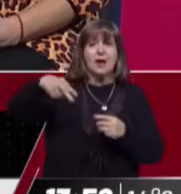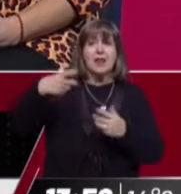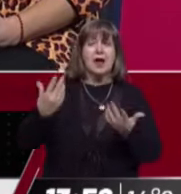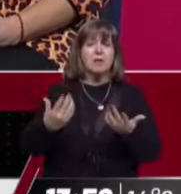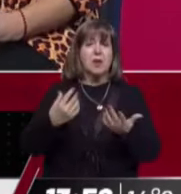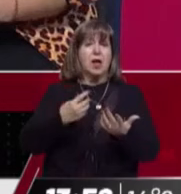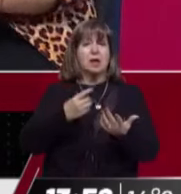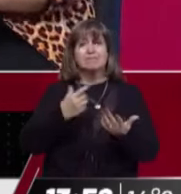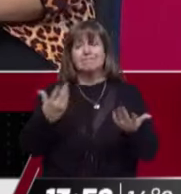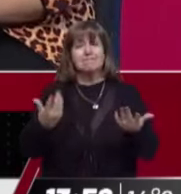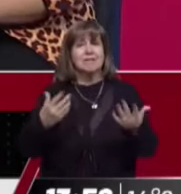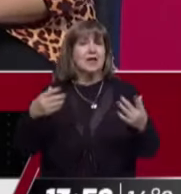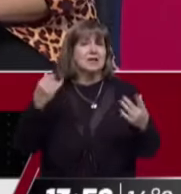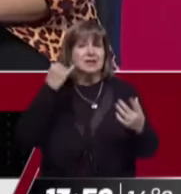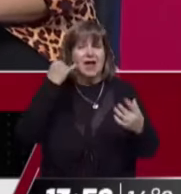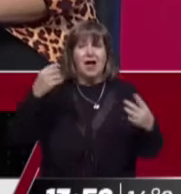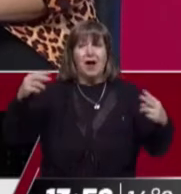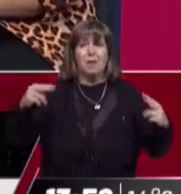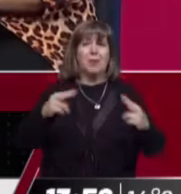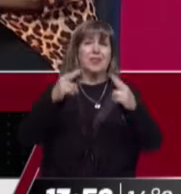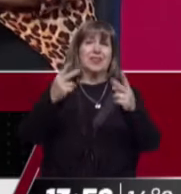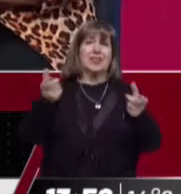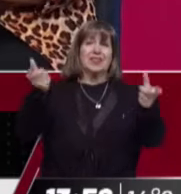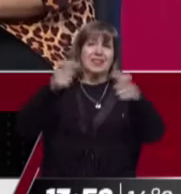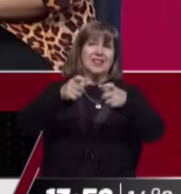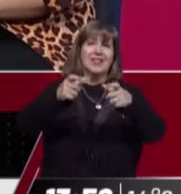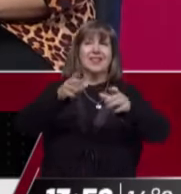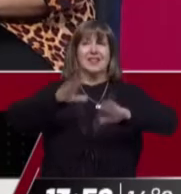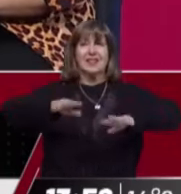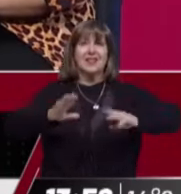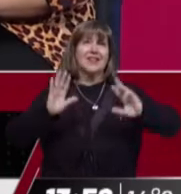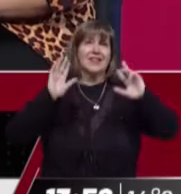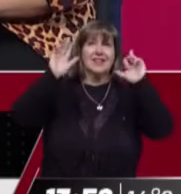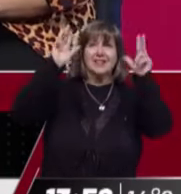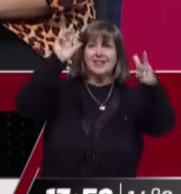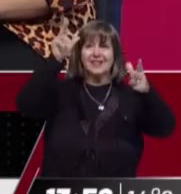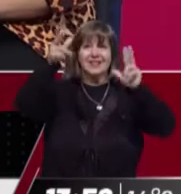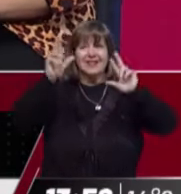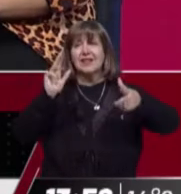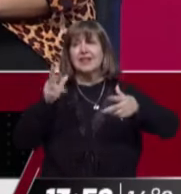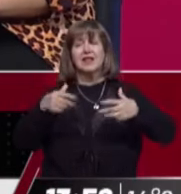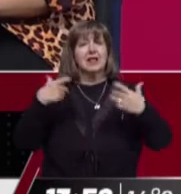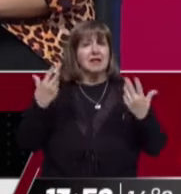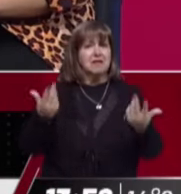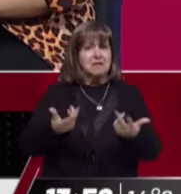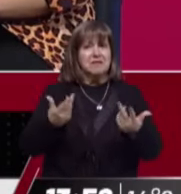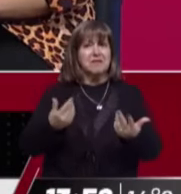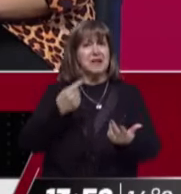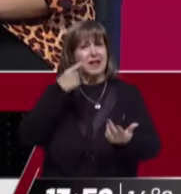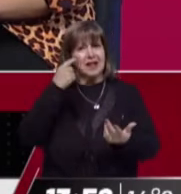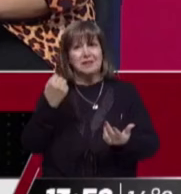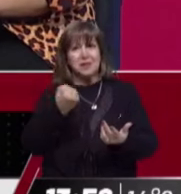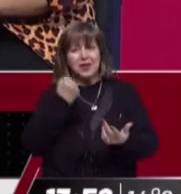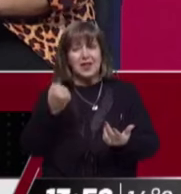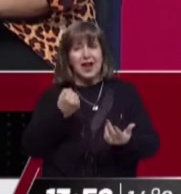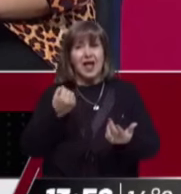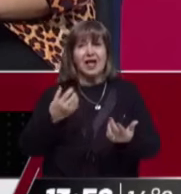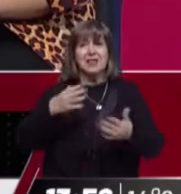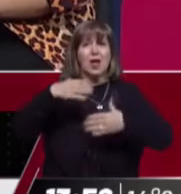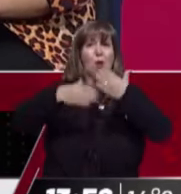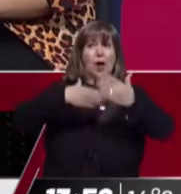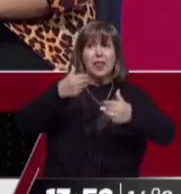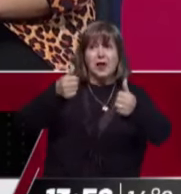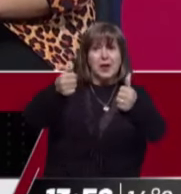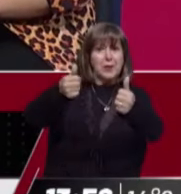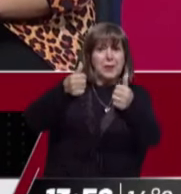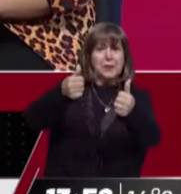la situación sí. de un encuentro deportivo llevado a otro nivel, donde se está mostrando muchos talentos, donde los jugadores no tienen nada que ver en